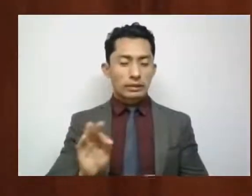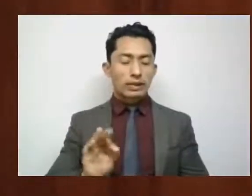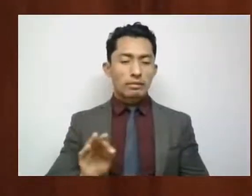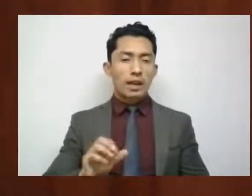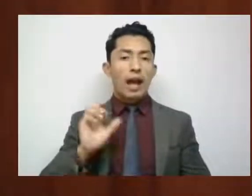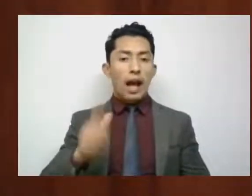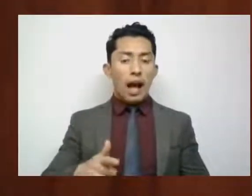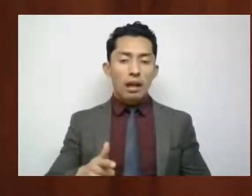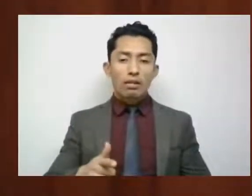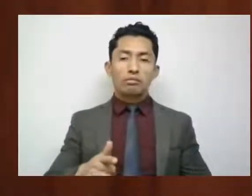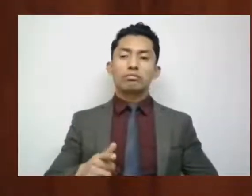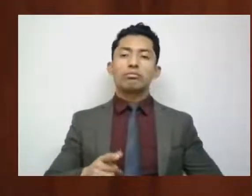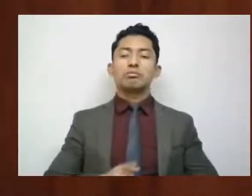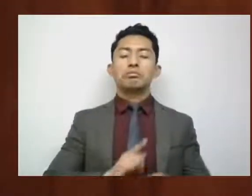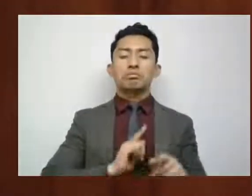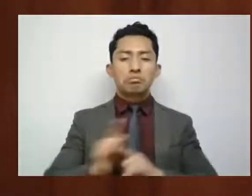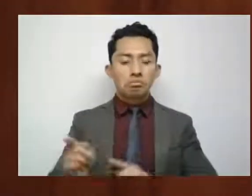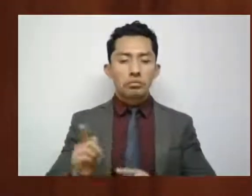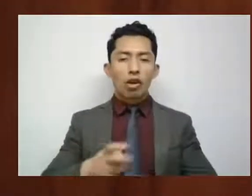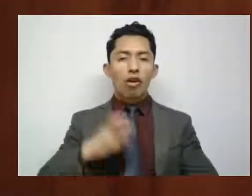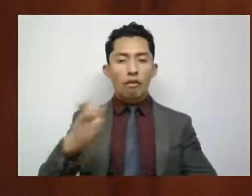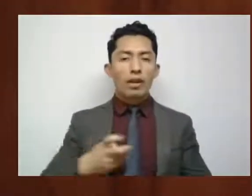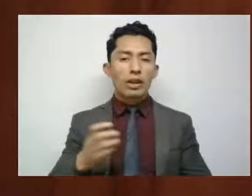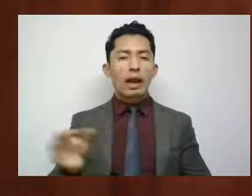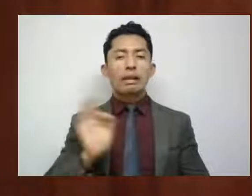ofensa o desprecio.